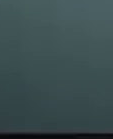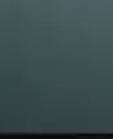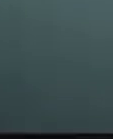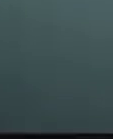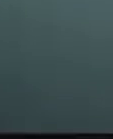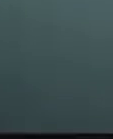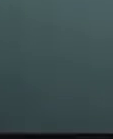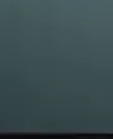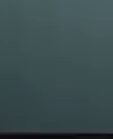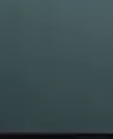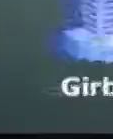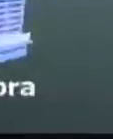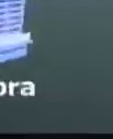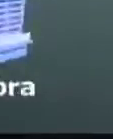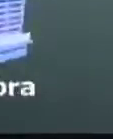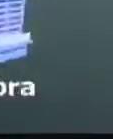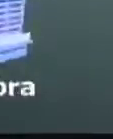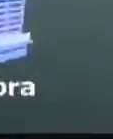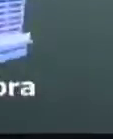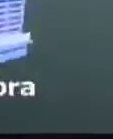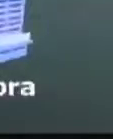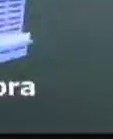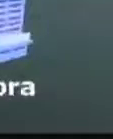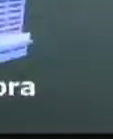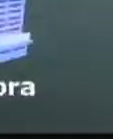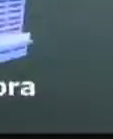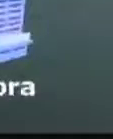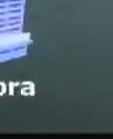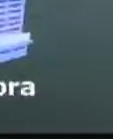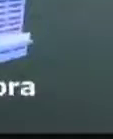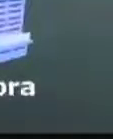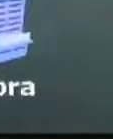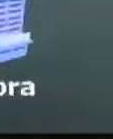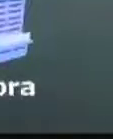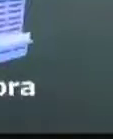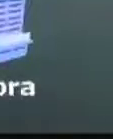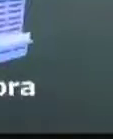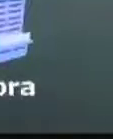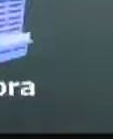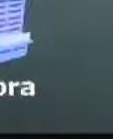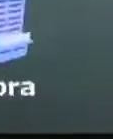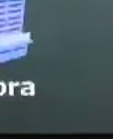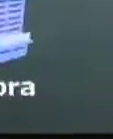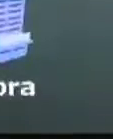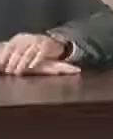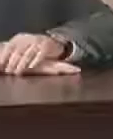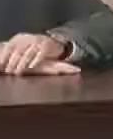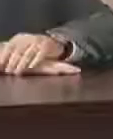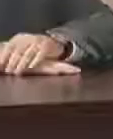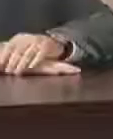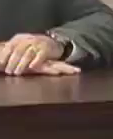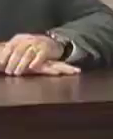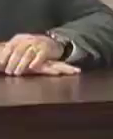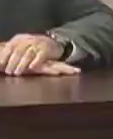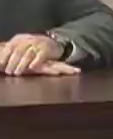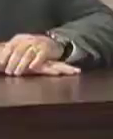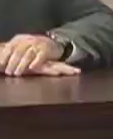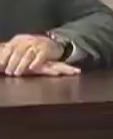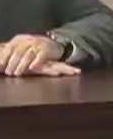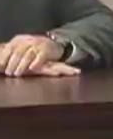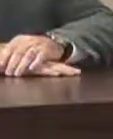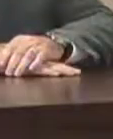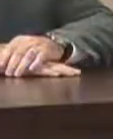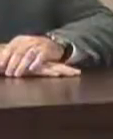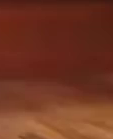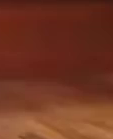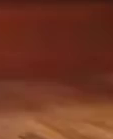Ellos, supuestamente, a través de sus empresas, efectuaron transacciones por aproximadamente $1 millón a la empresa Gibra. Dos fiscales panameños